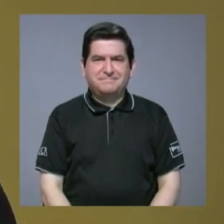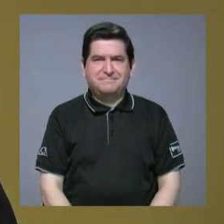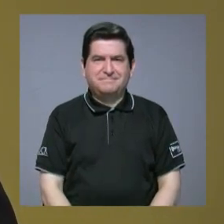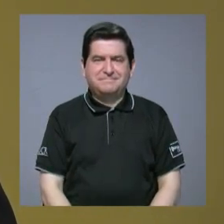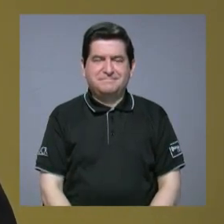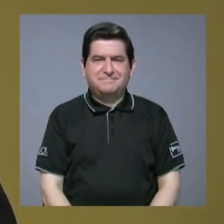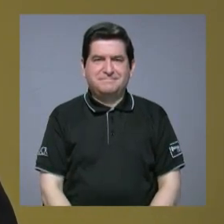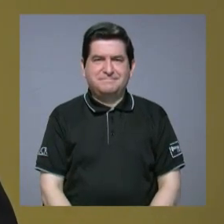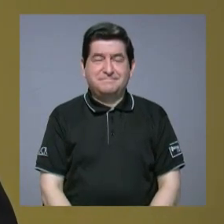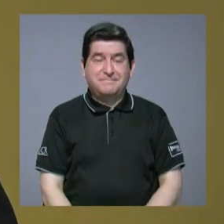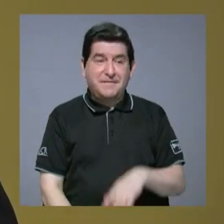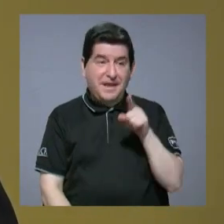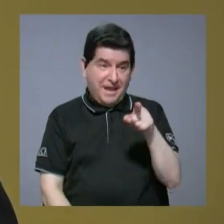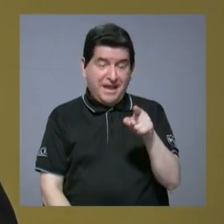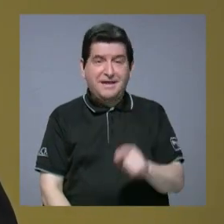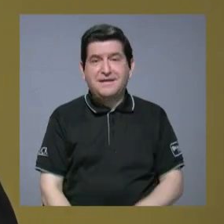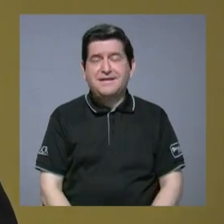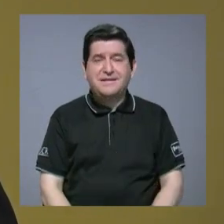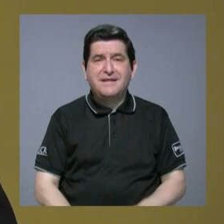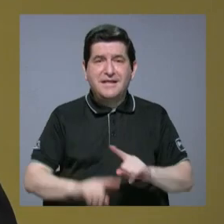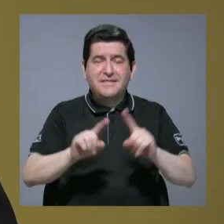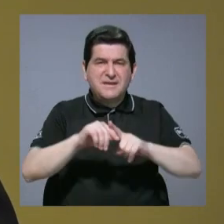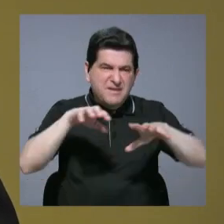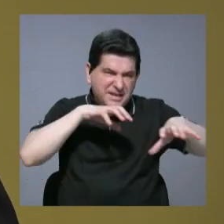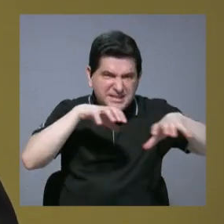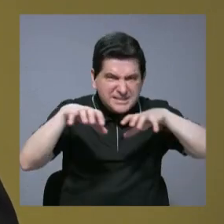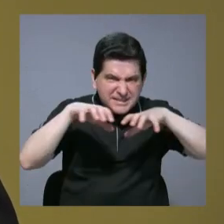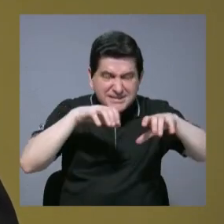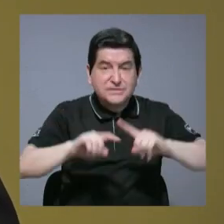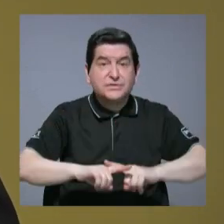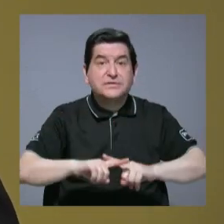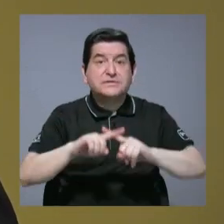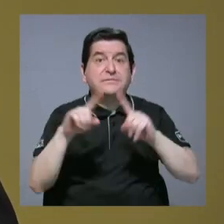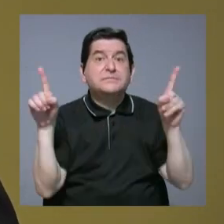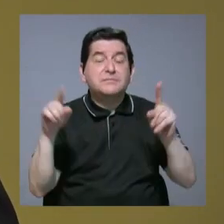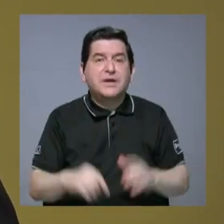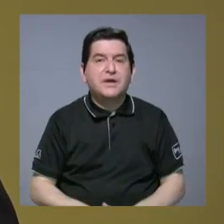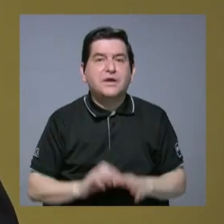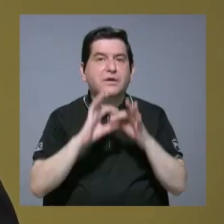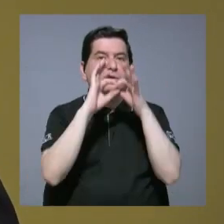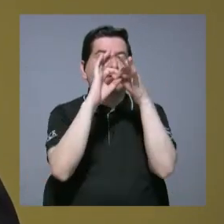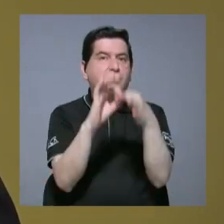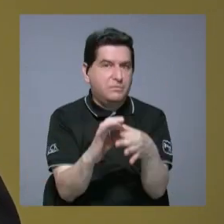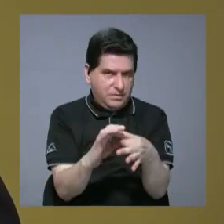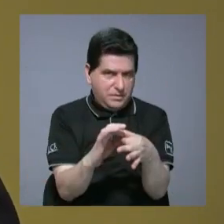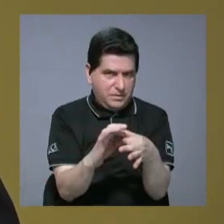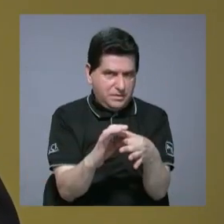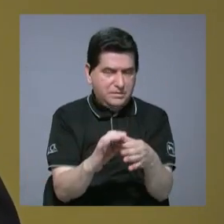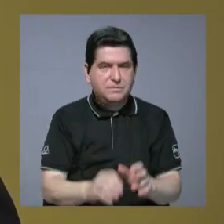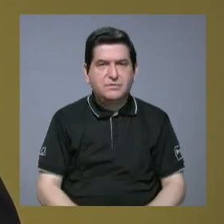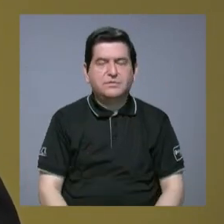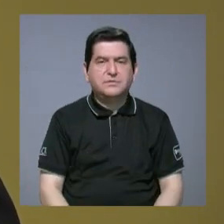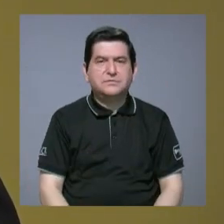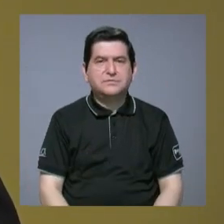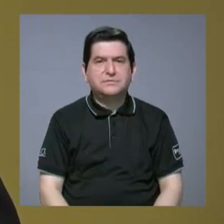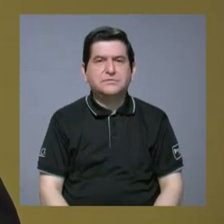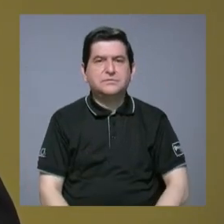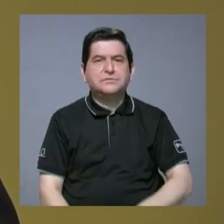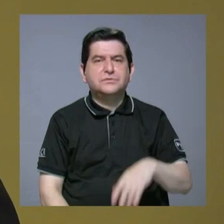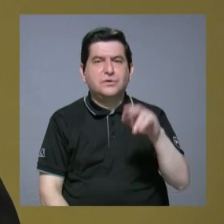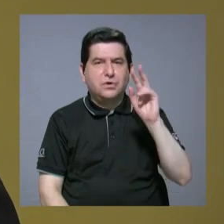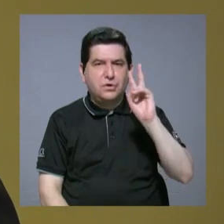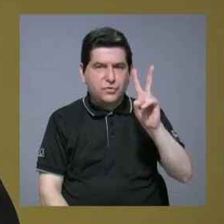pues tuvo una serie de actividades, pero asociado con él hubo